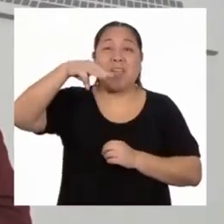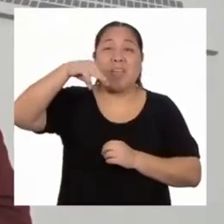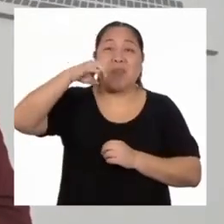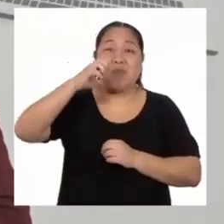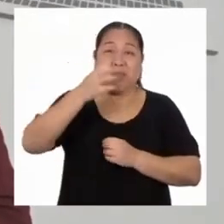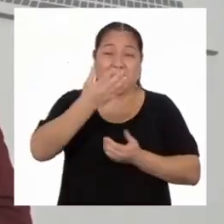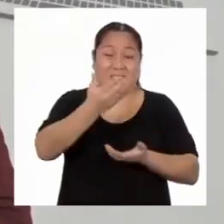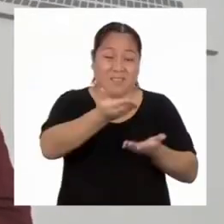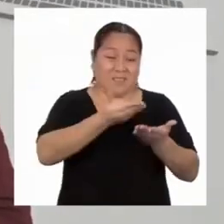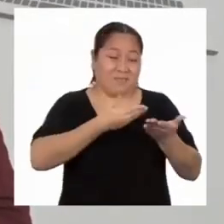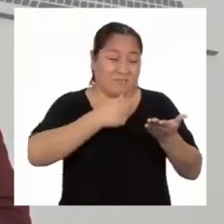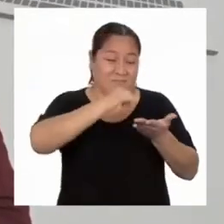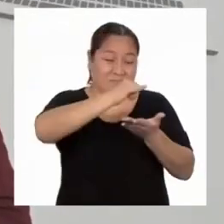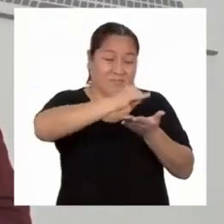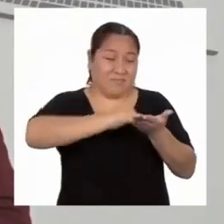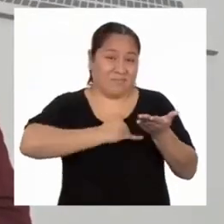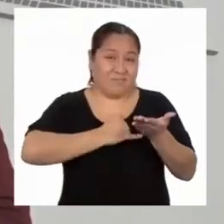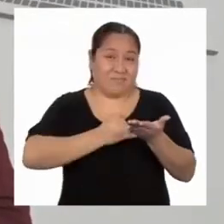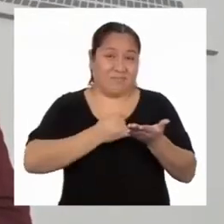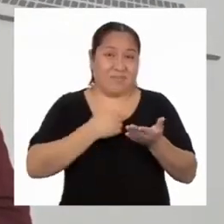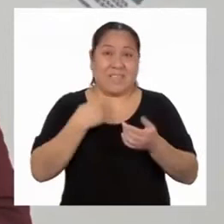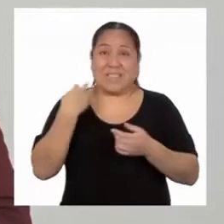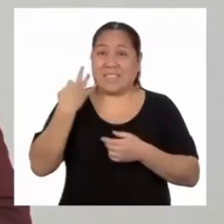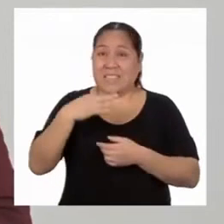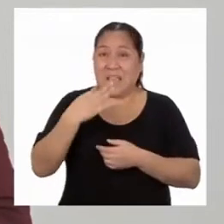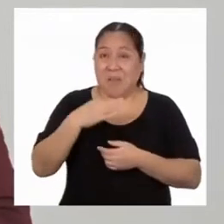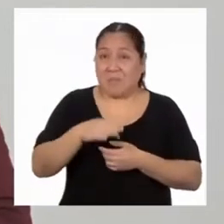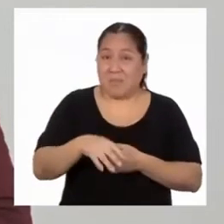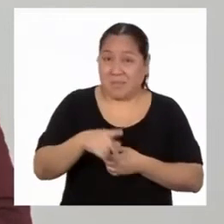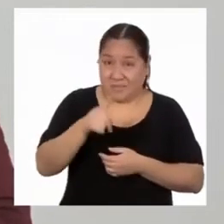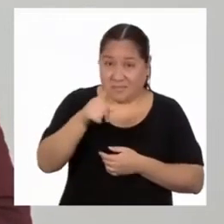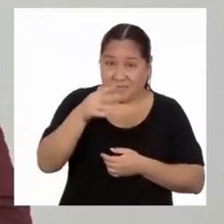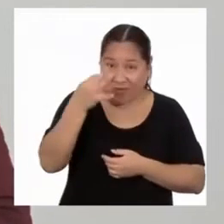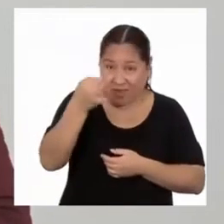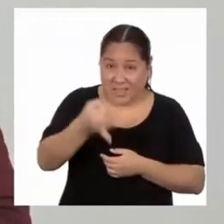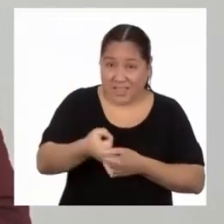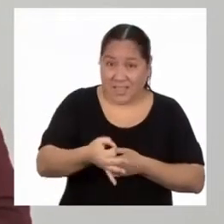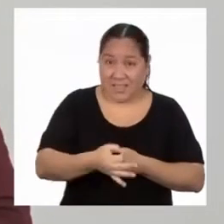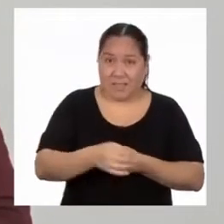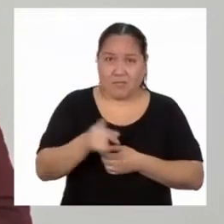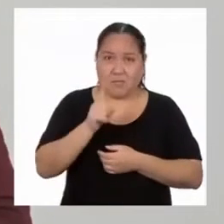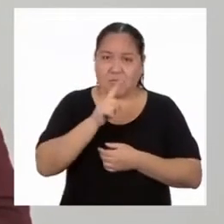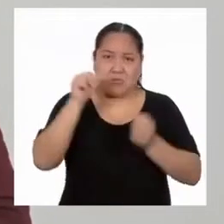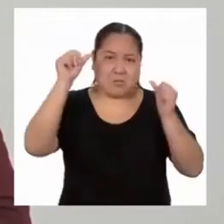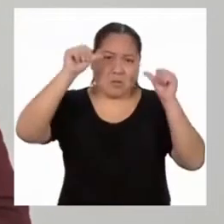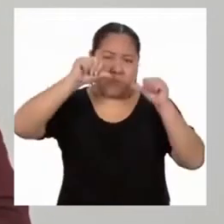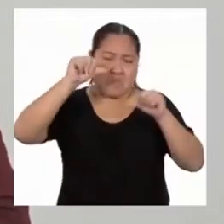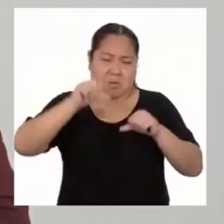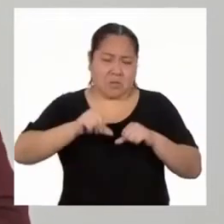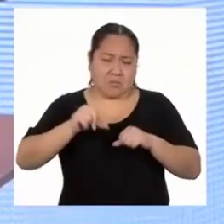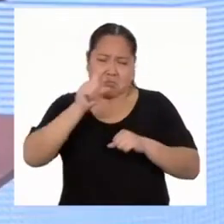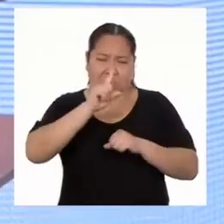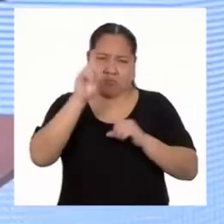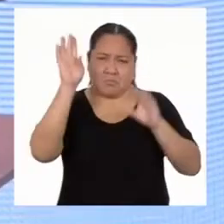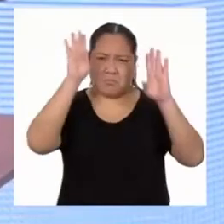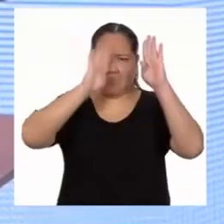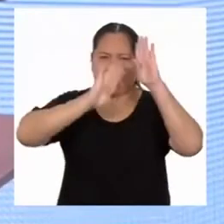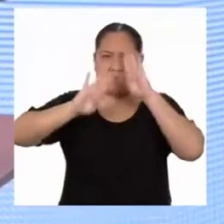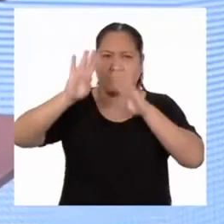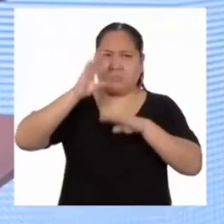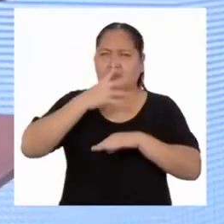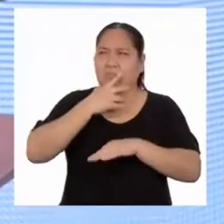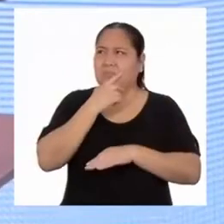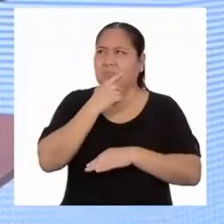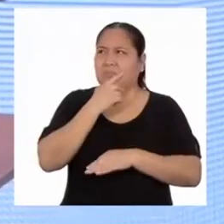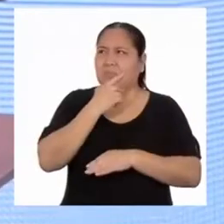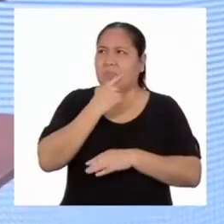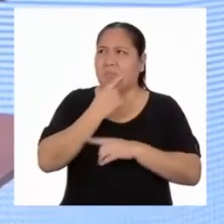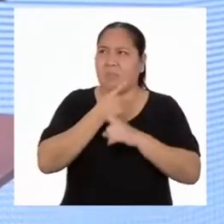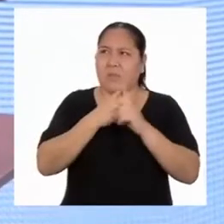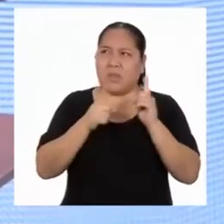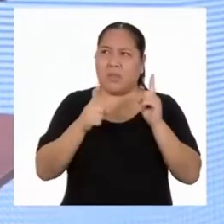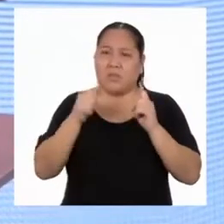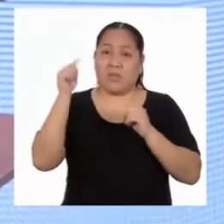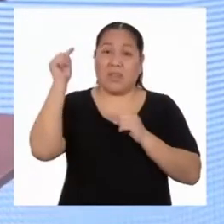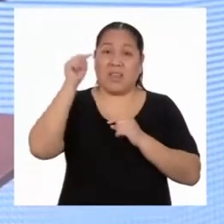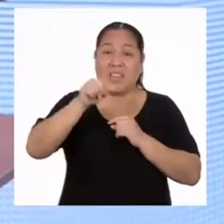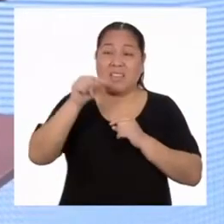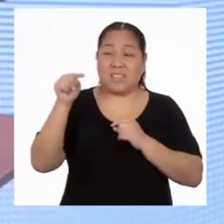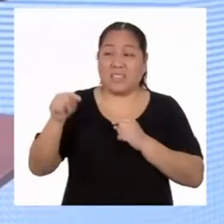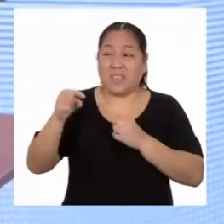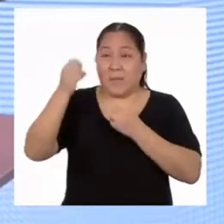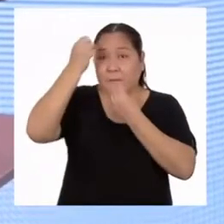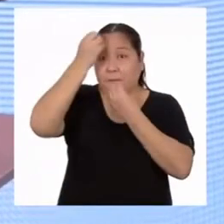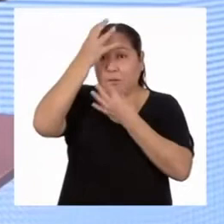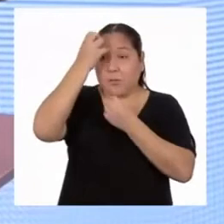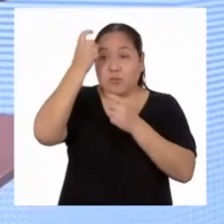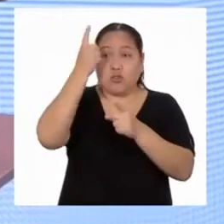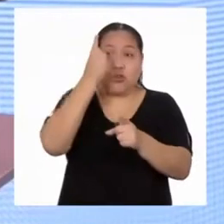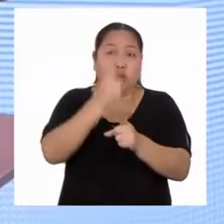amigos. A cada rato, ¿no es cierto? Y no está mal, no se preocupen. Pero hay que ver si esa información es correcta